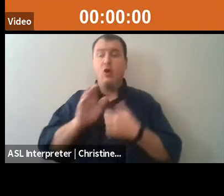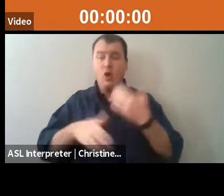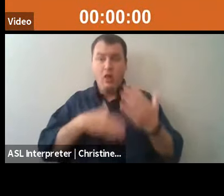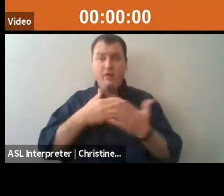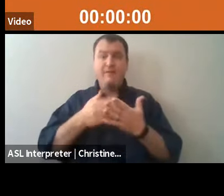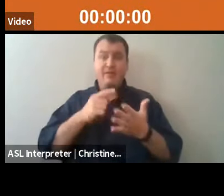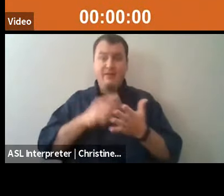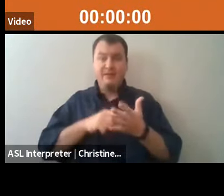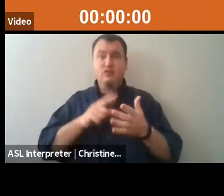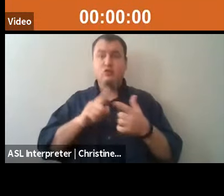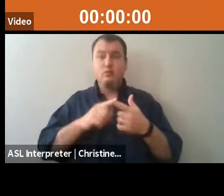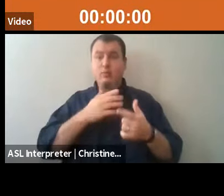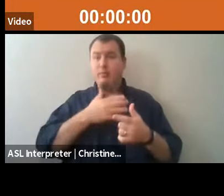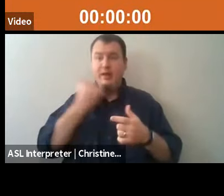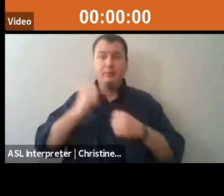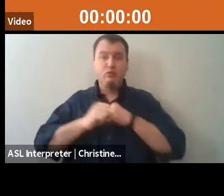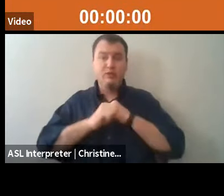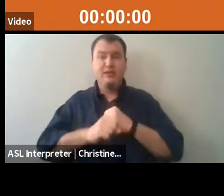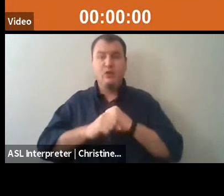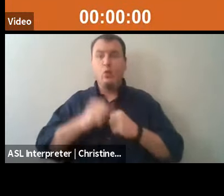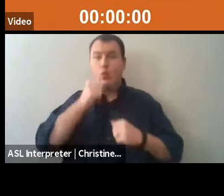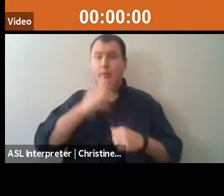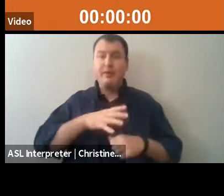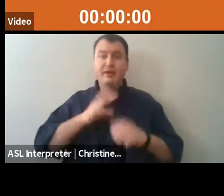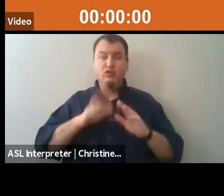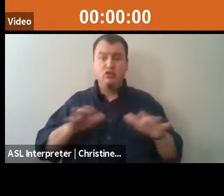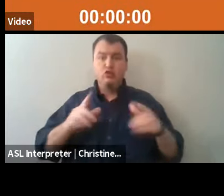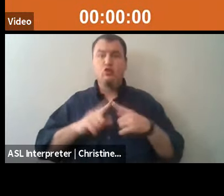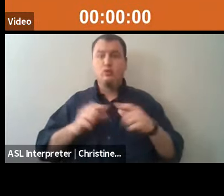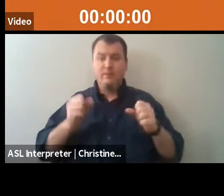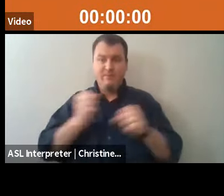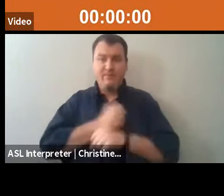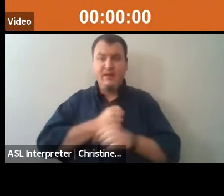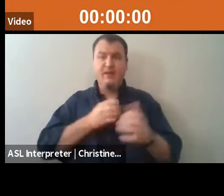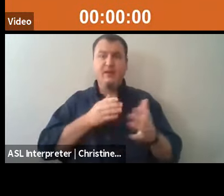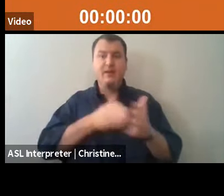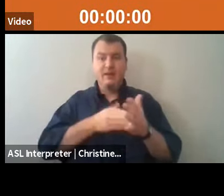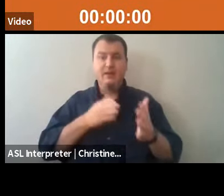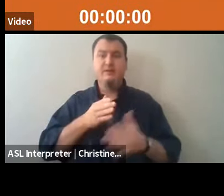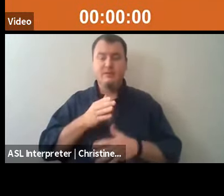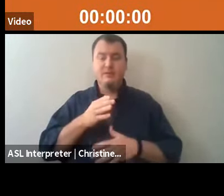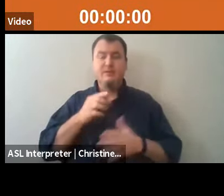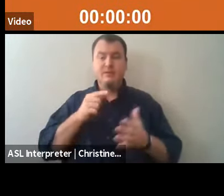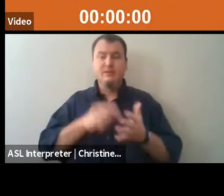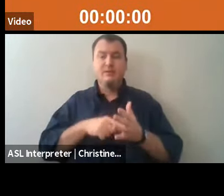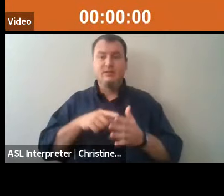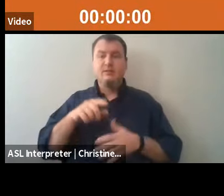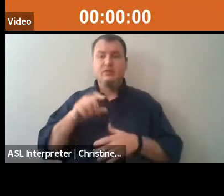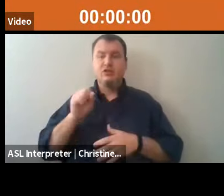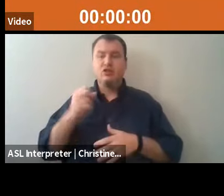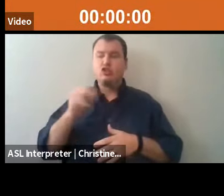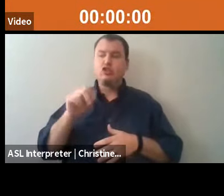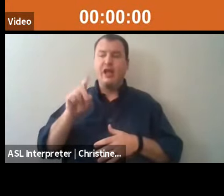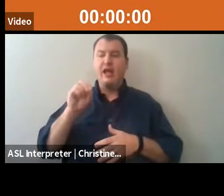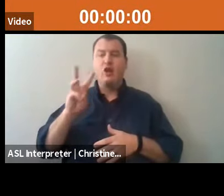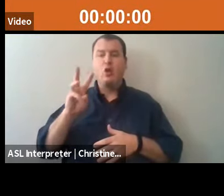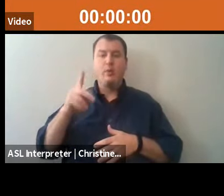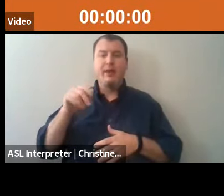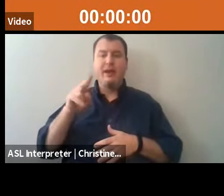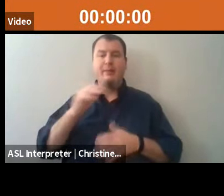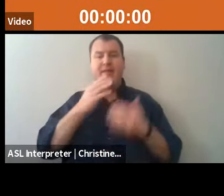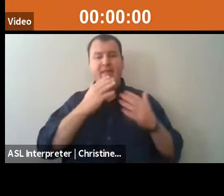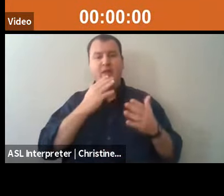las niñas y para luchar contra esta pandemia a la sombra. ¿Qué dirán, moderadora? Muchísimas gracias por el tiempo